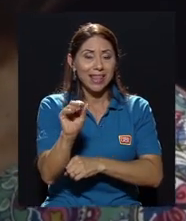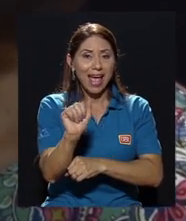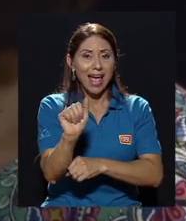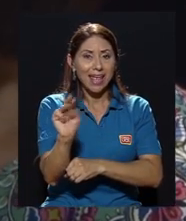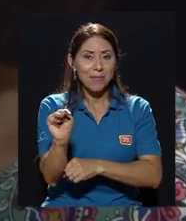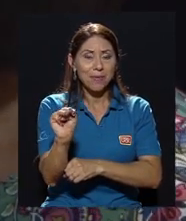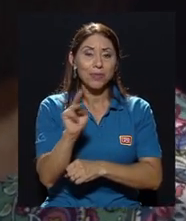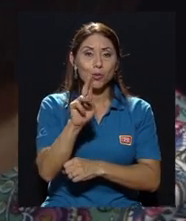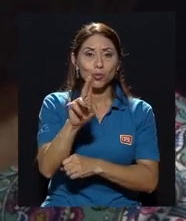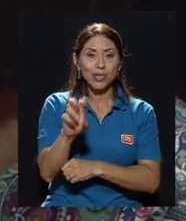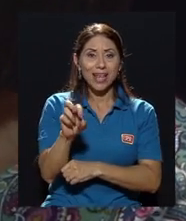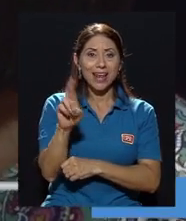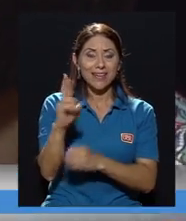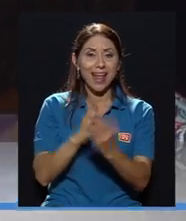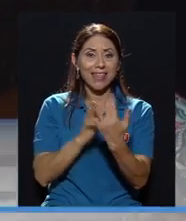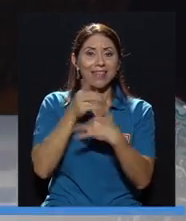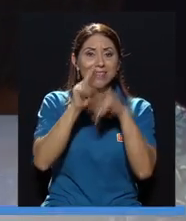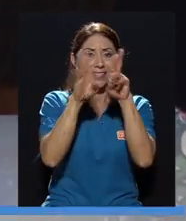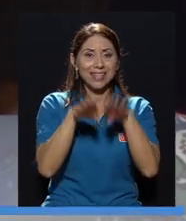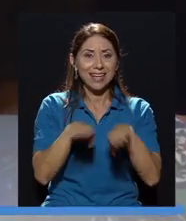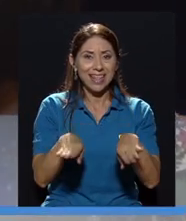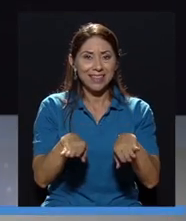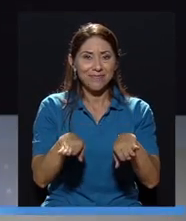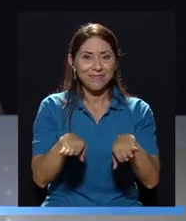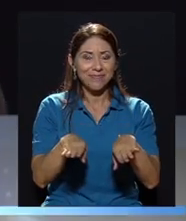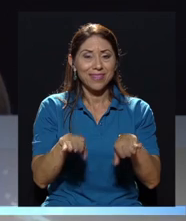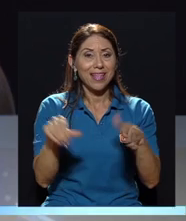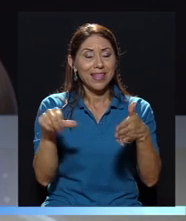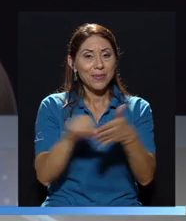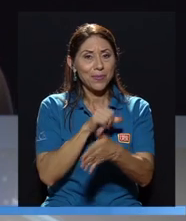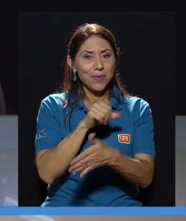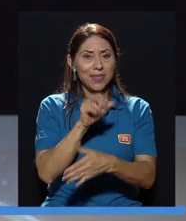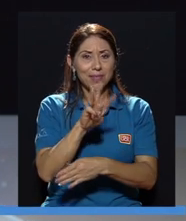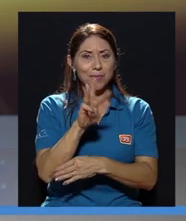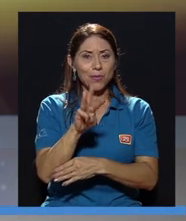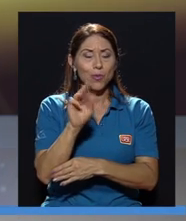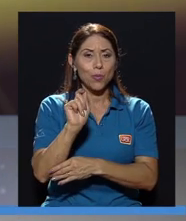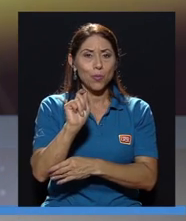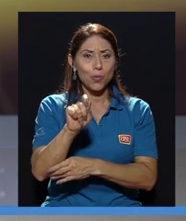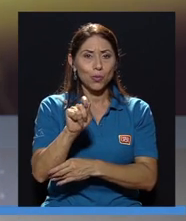radio 870 AM de la UCR a través de internet en la